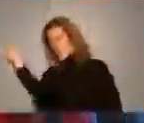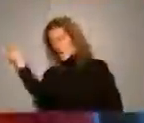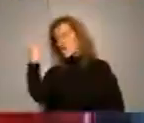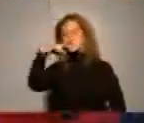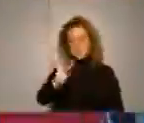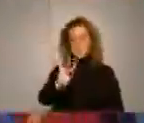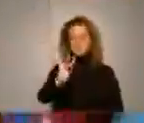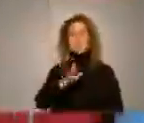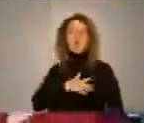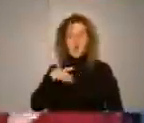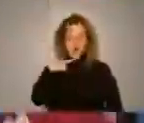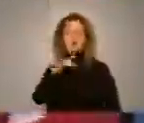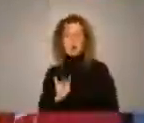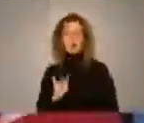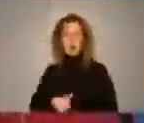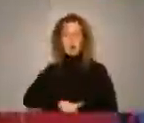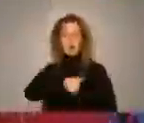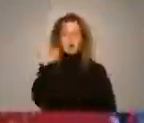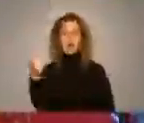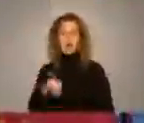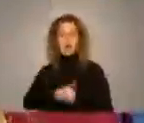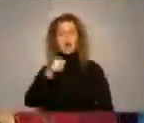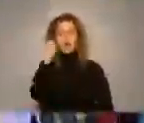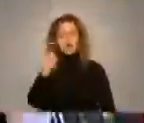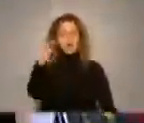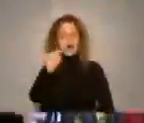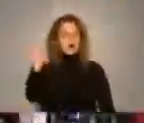Sinvergüenza es lo que es y nada